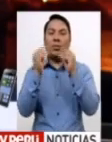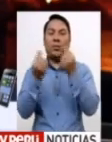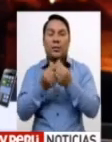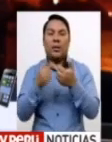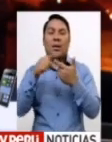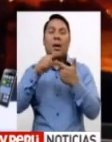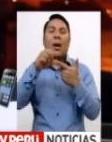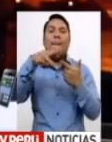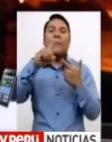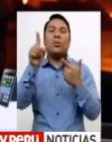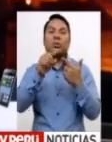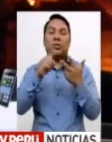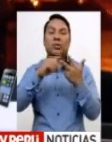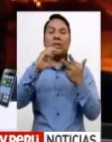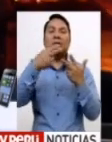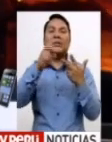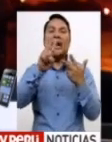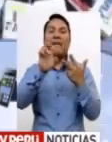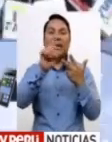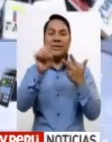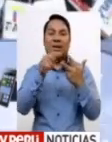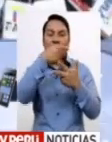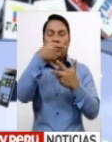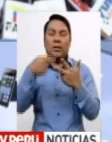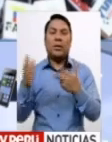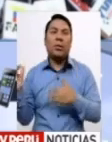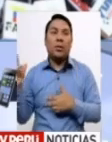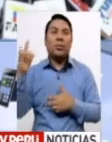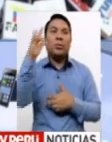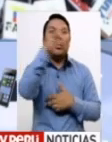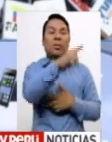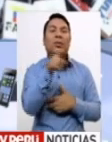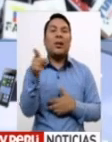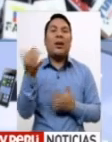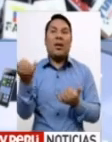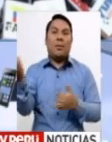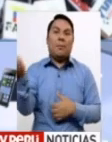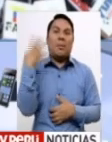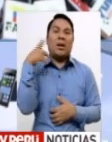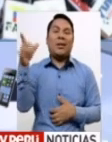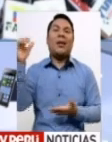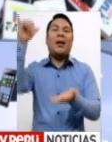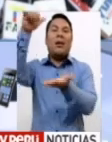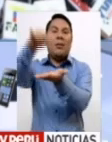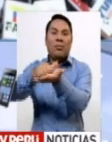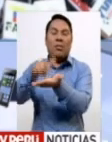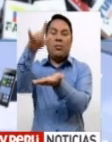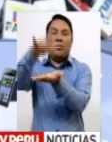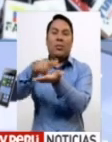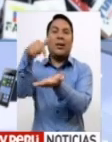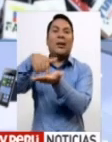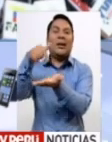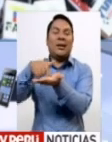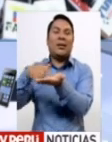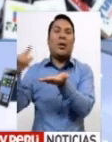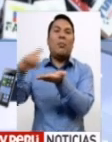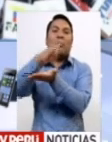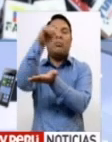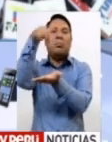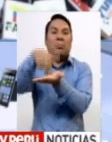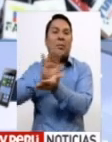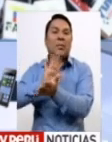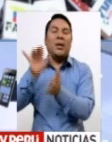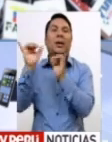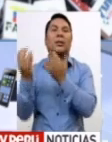Muñoz y Leonidas Chávez, se encuentran en este momento en el aeropuerto de Maiquetía. Están